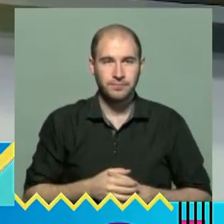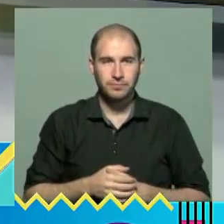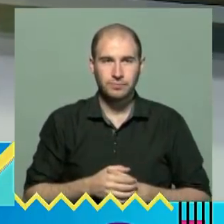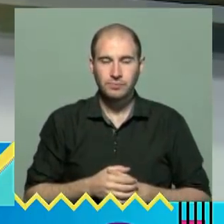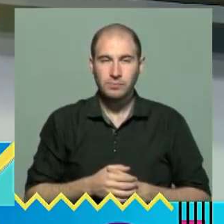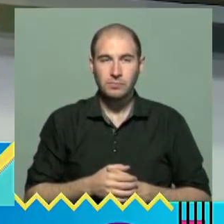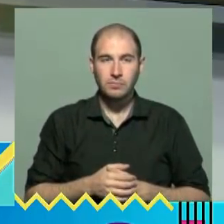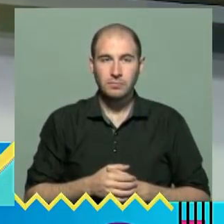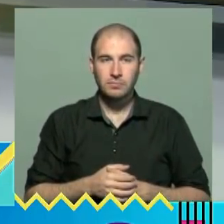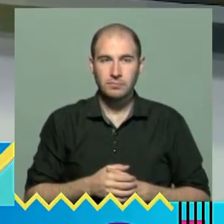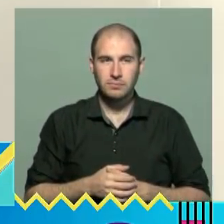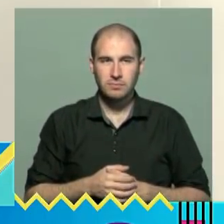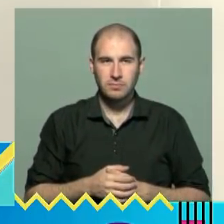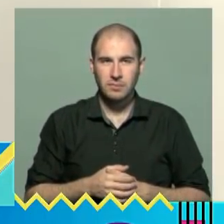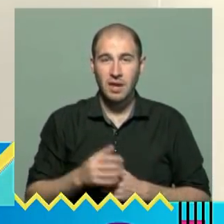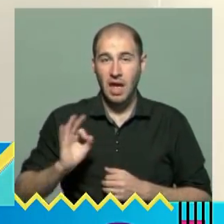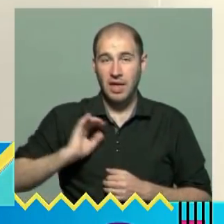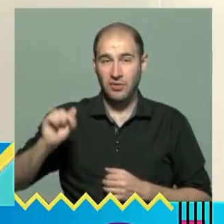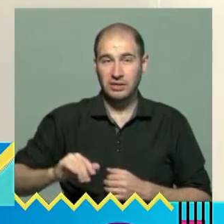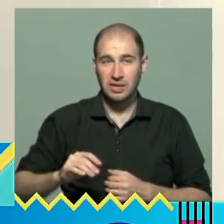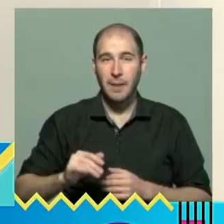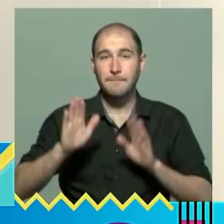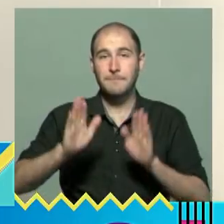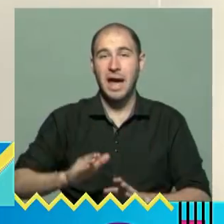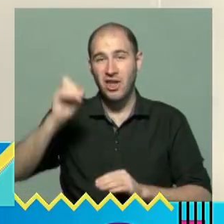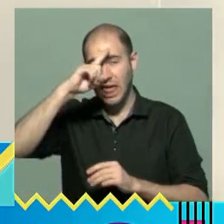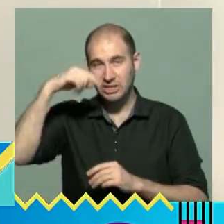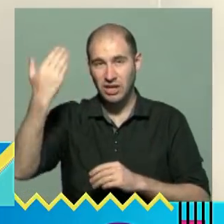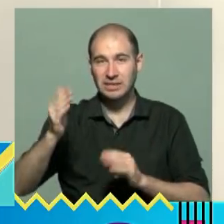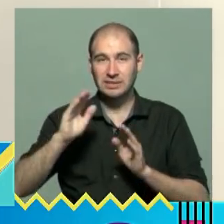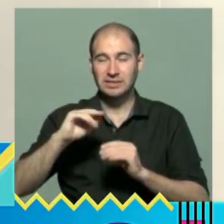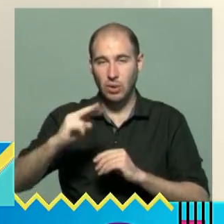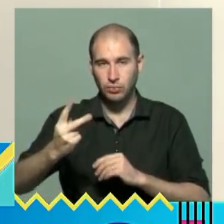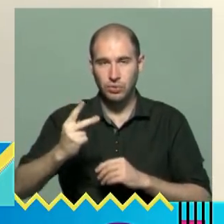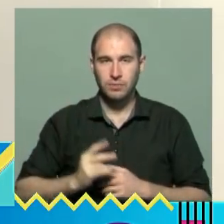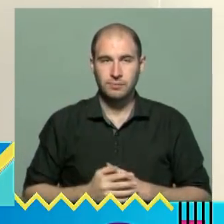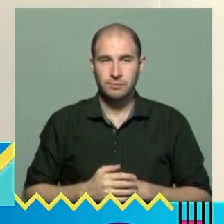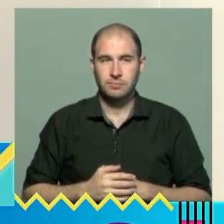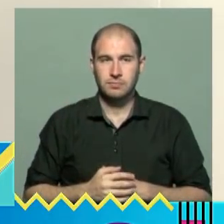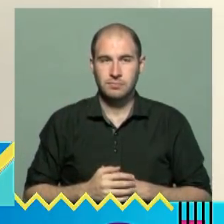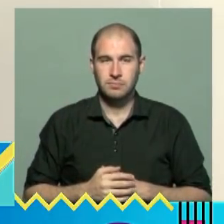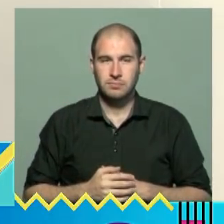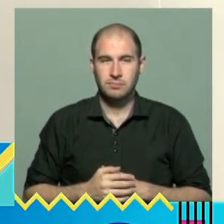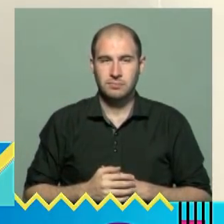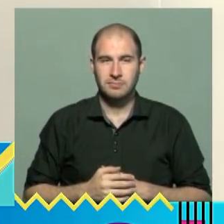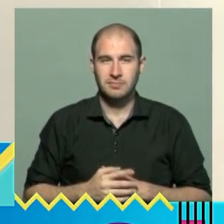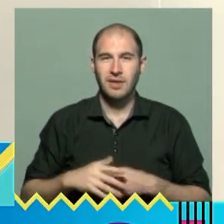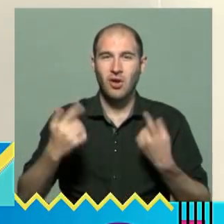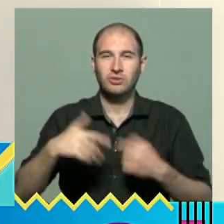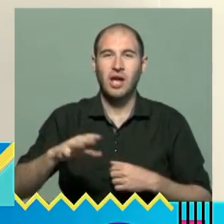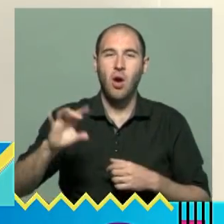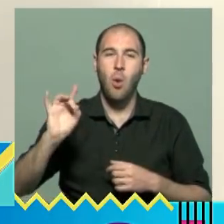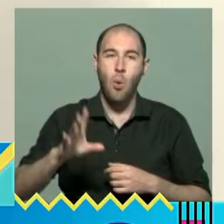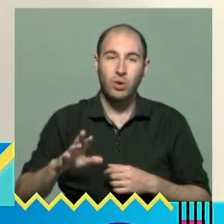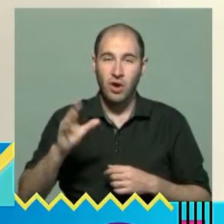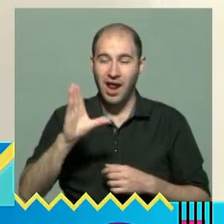Bien, este año, bueno, es el segundo paro internacional, o sea, no es, digamos, algo únicamente